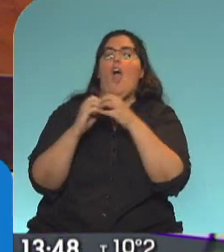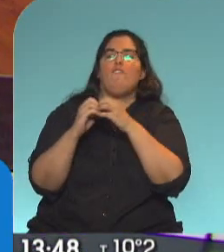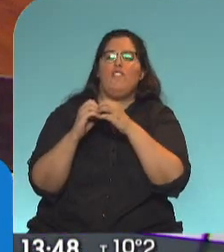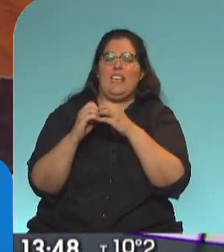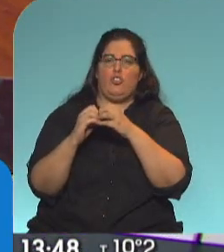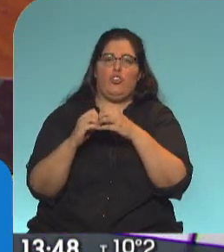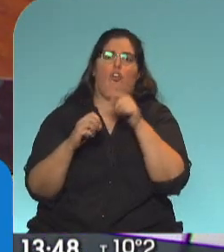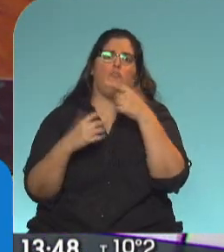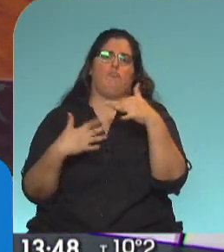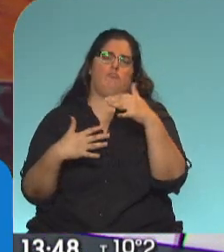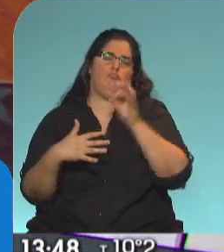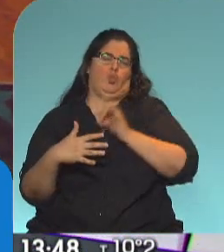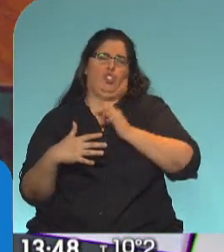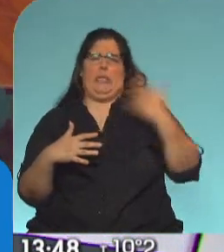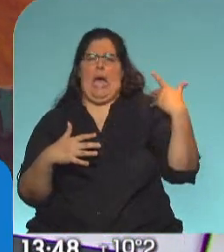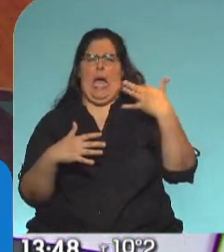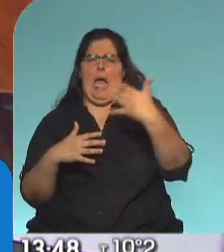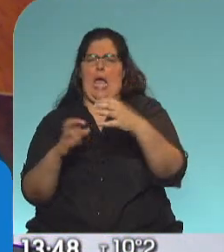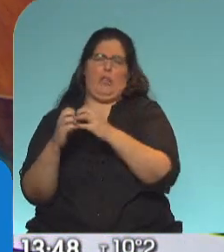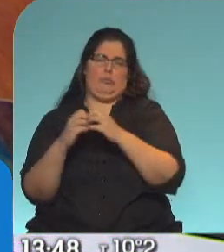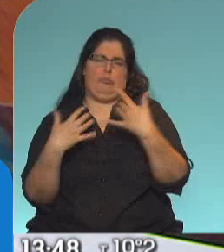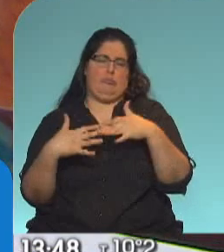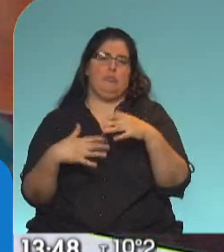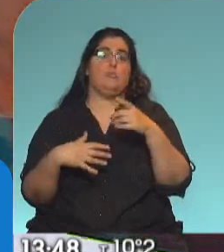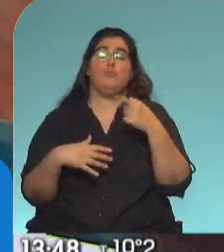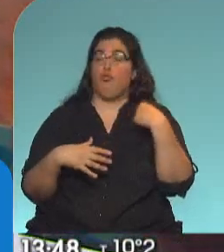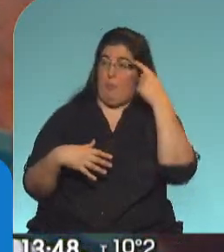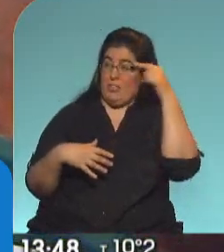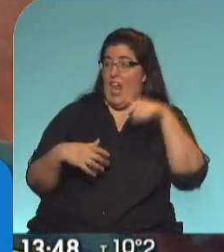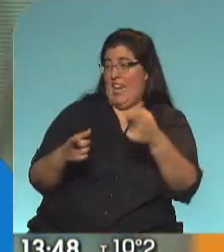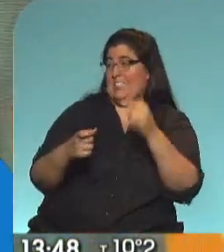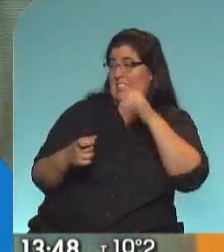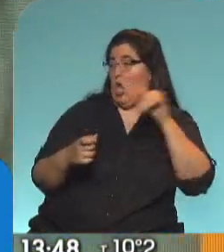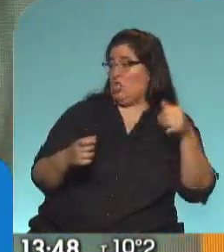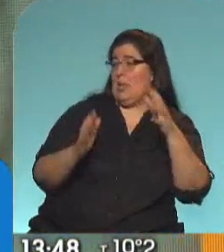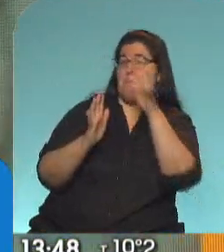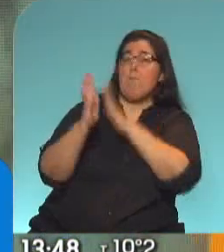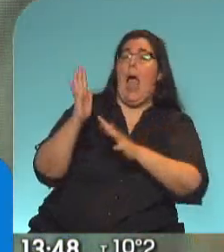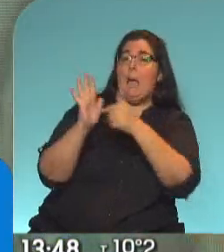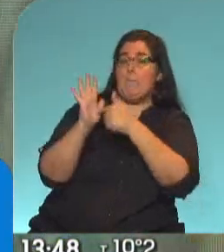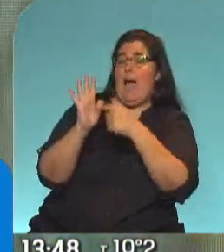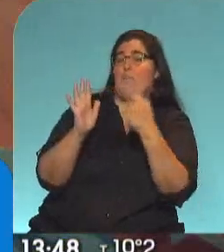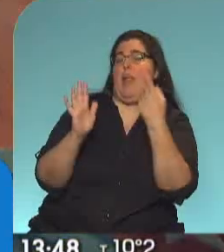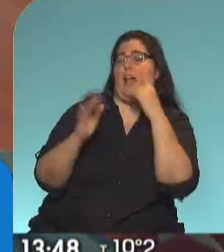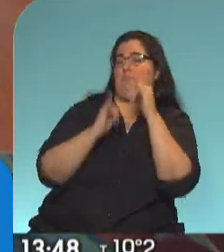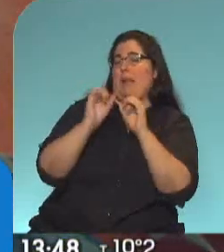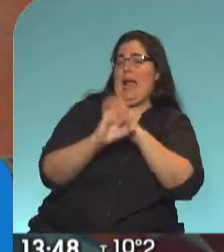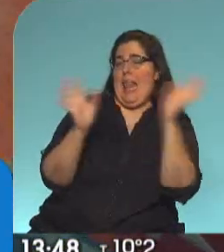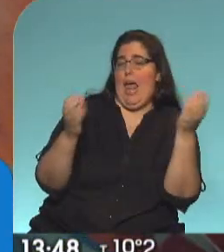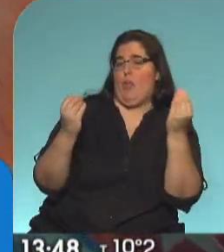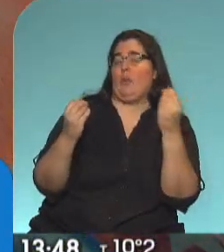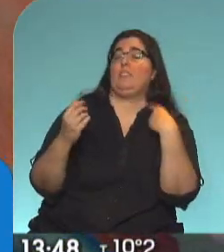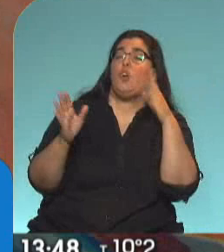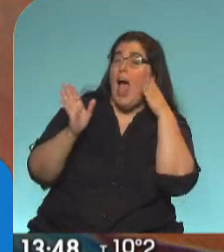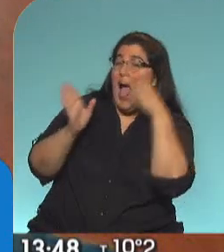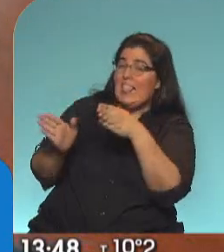que lleva muchísimos años, digamos, ¿no? Que se remonta. Nunca tan necesario un mapa como para explicar este conflicto. Es complejísimo, pero vamos a tratar de explicarlo porque si uno le